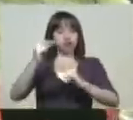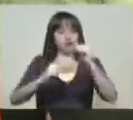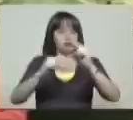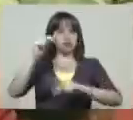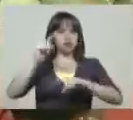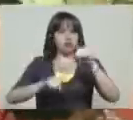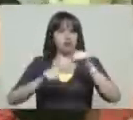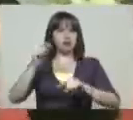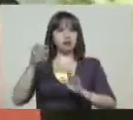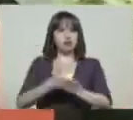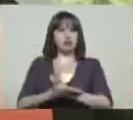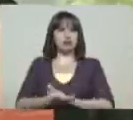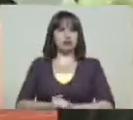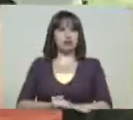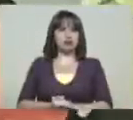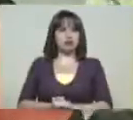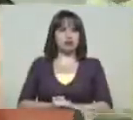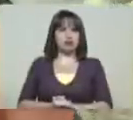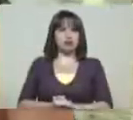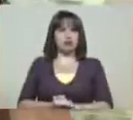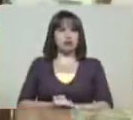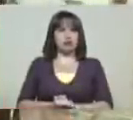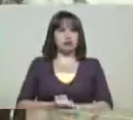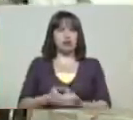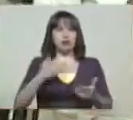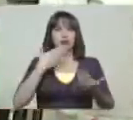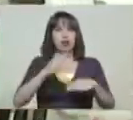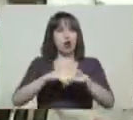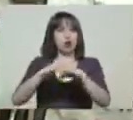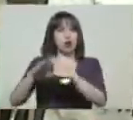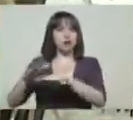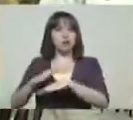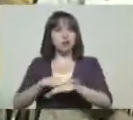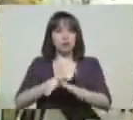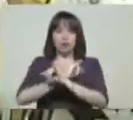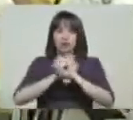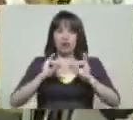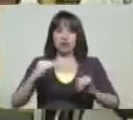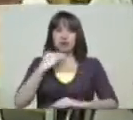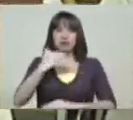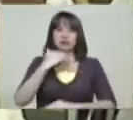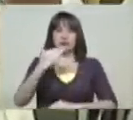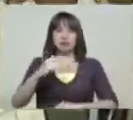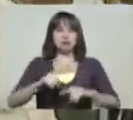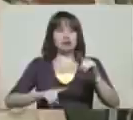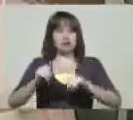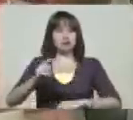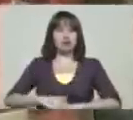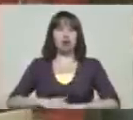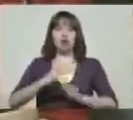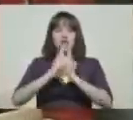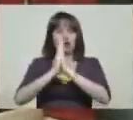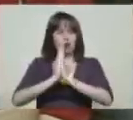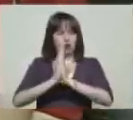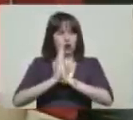revolución. Yo tengo que pedirles ya para finalizar un favor.